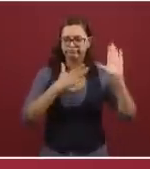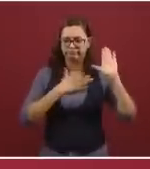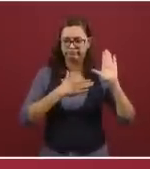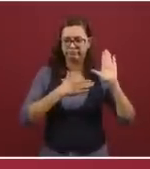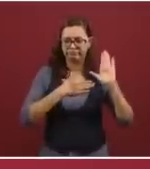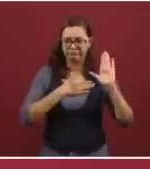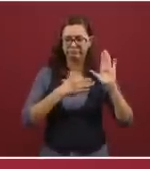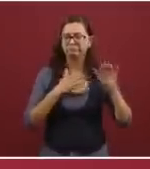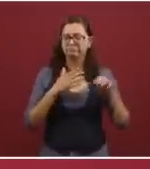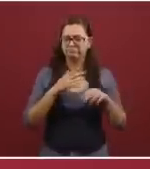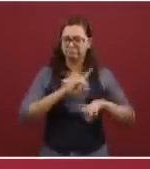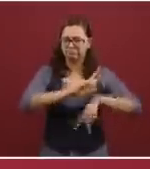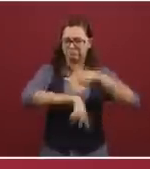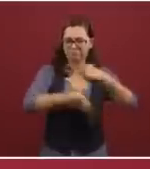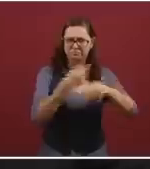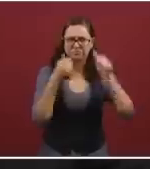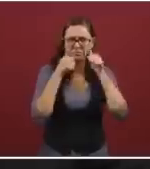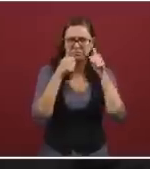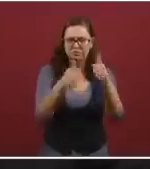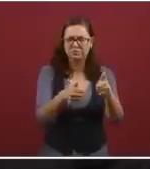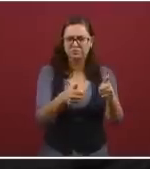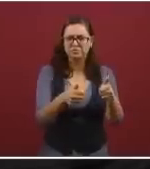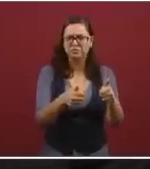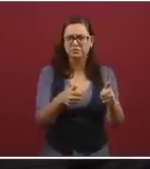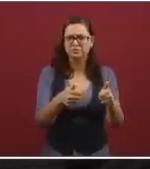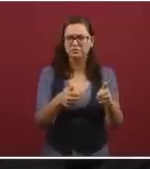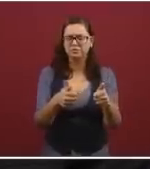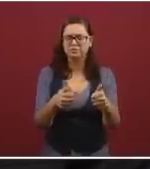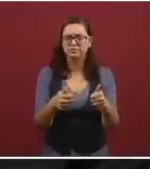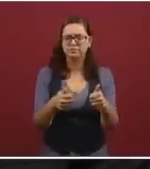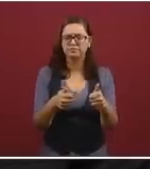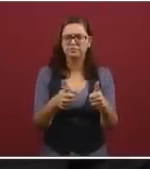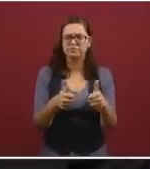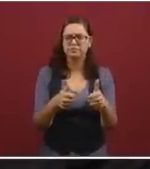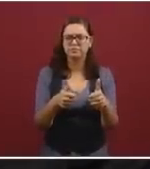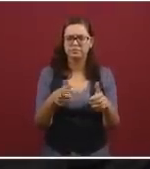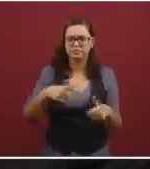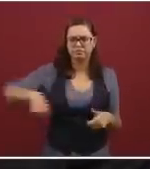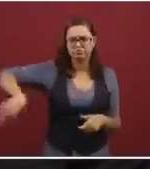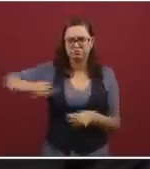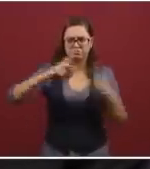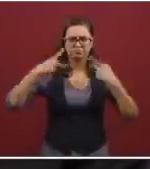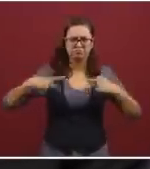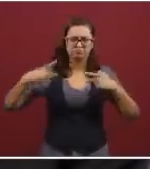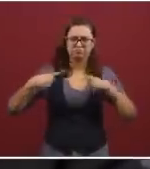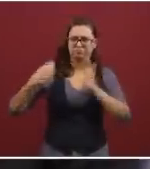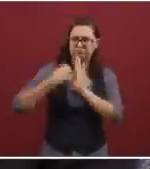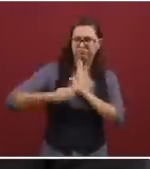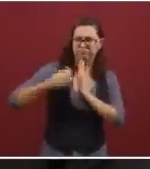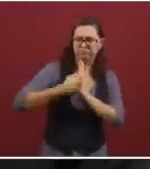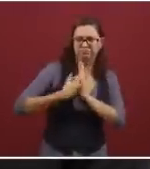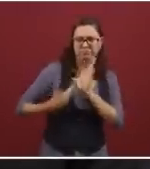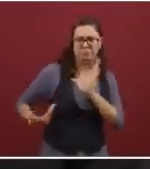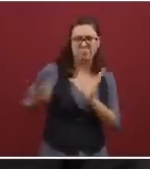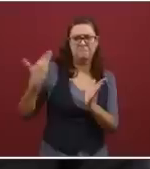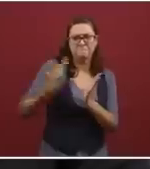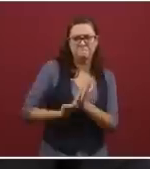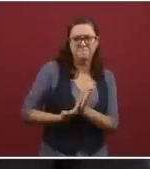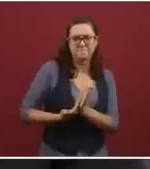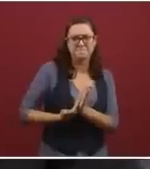atender esta petición, esta demanda de la población, una demanda